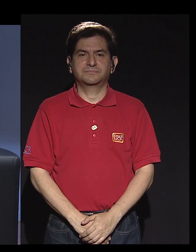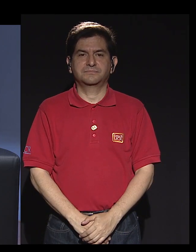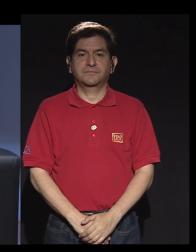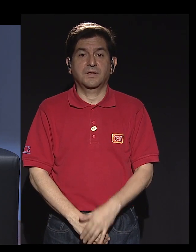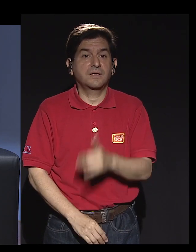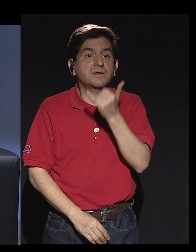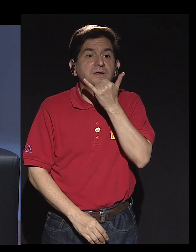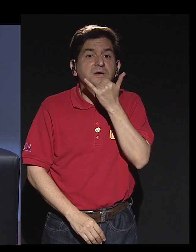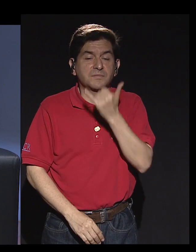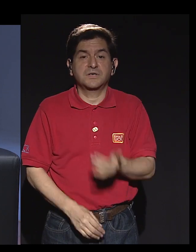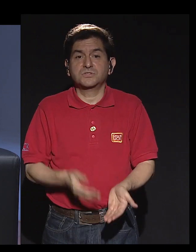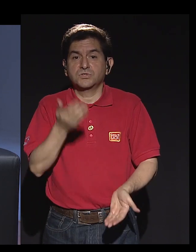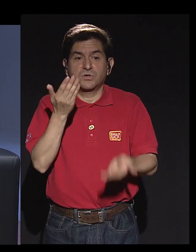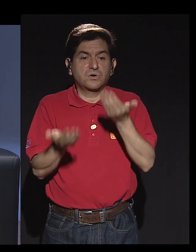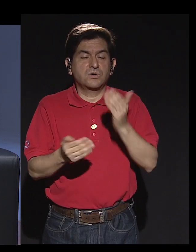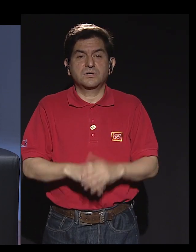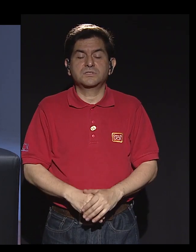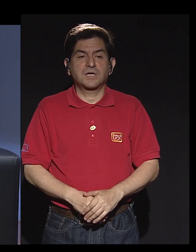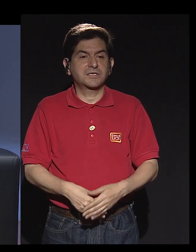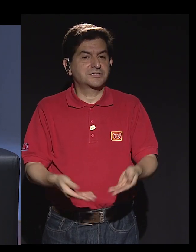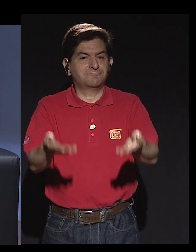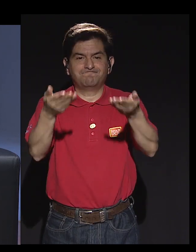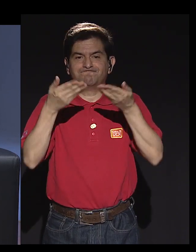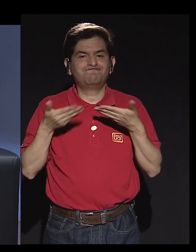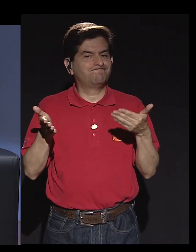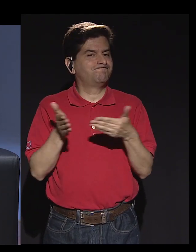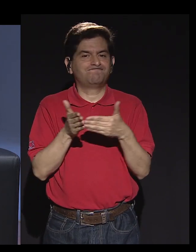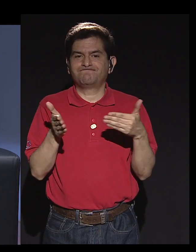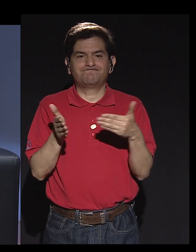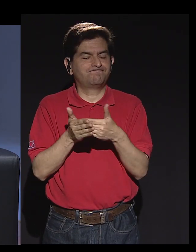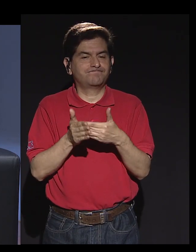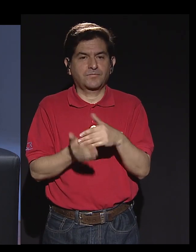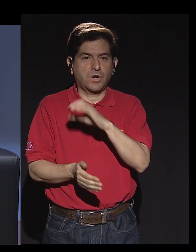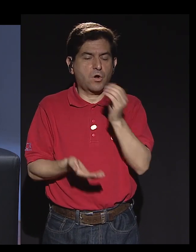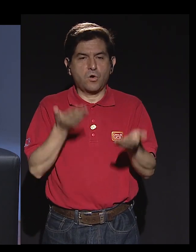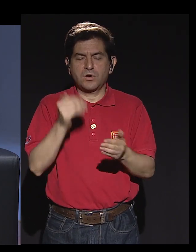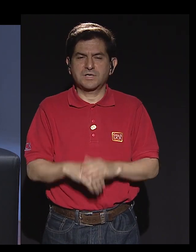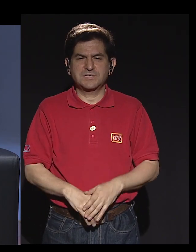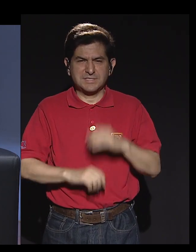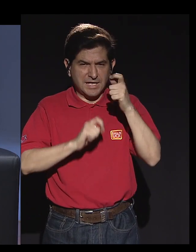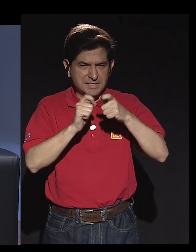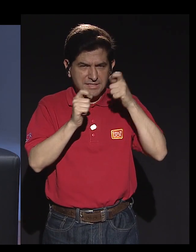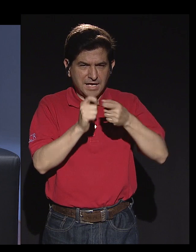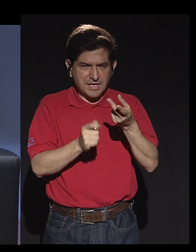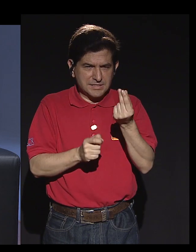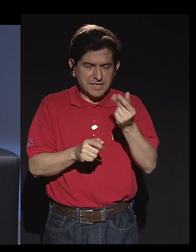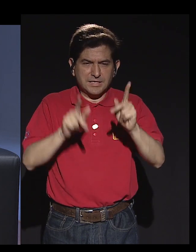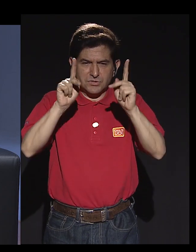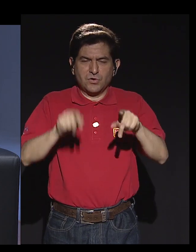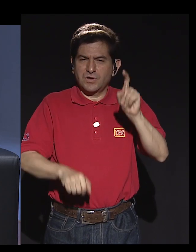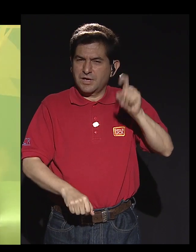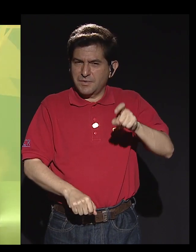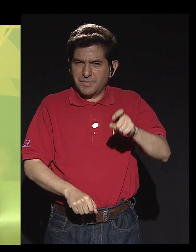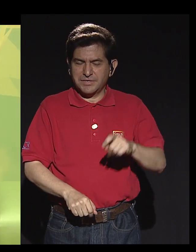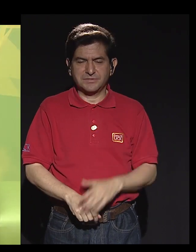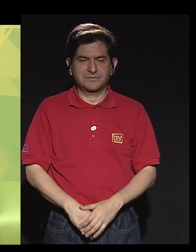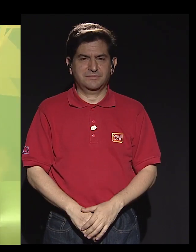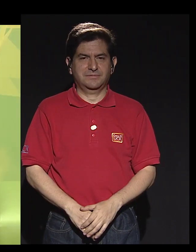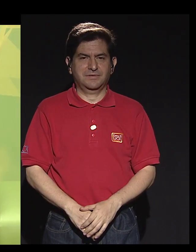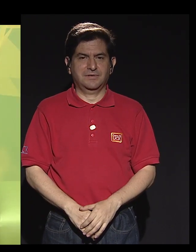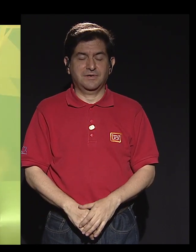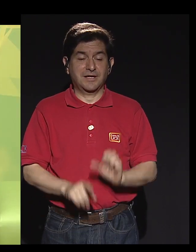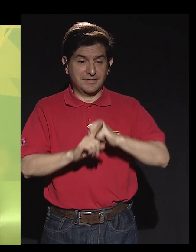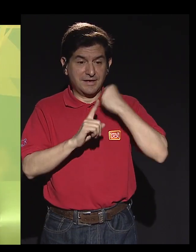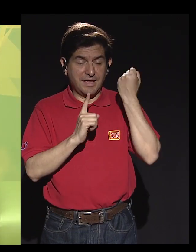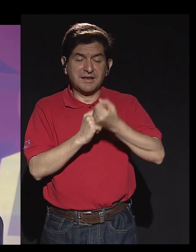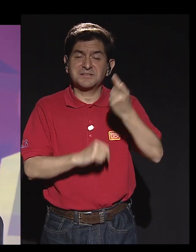tarjeta y resulta ser que a lo mejor no se les dio devolución, ¿verdad? O si realmente era la cantidad que necesitaba la persona. Y es que